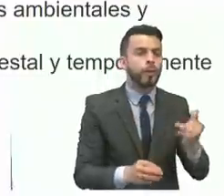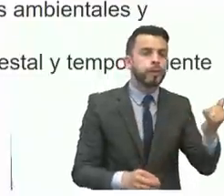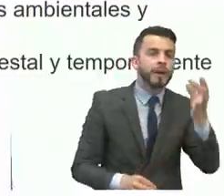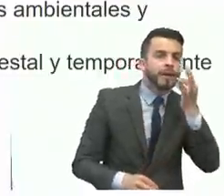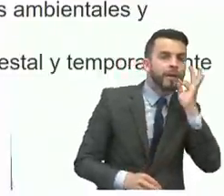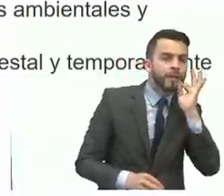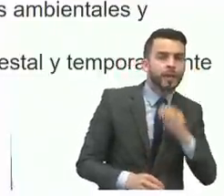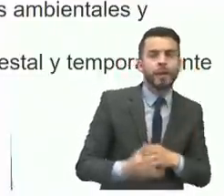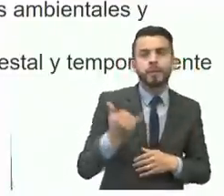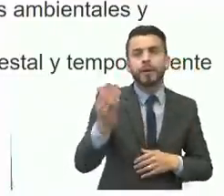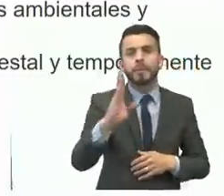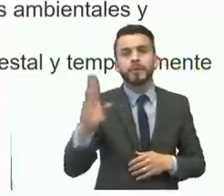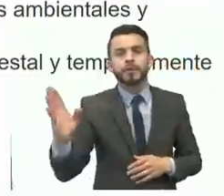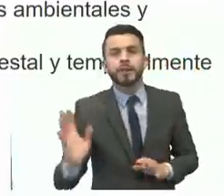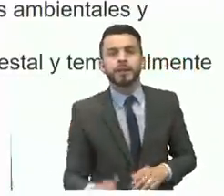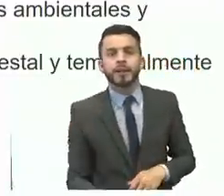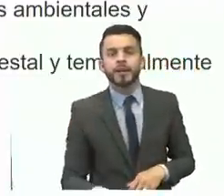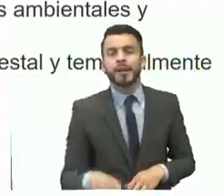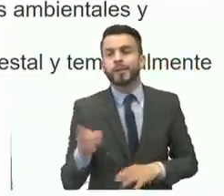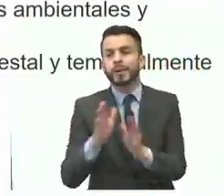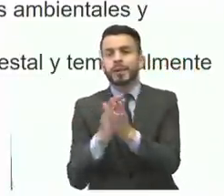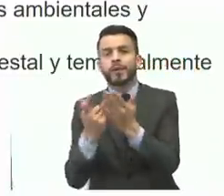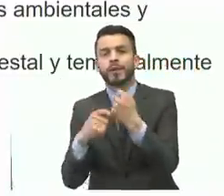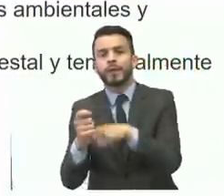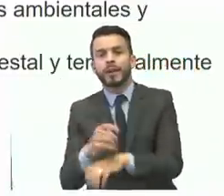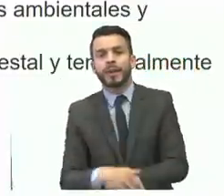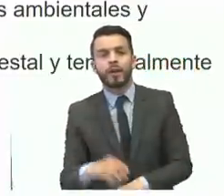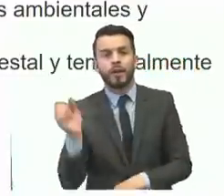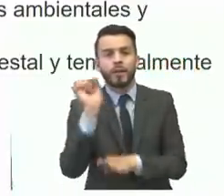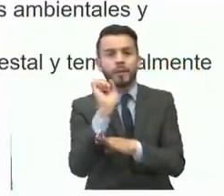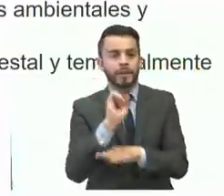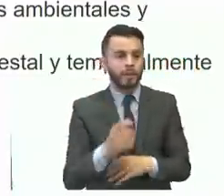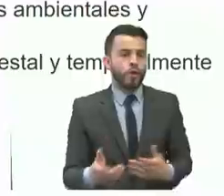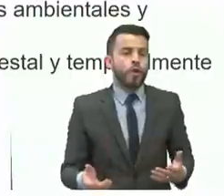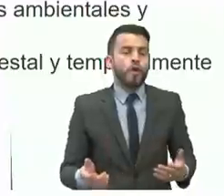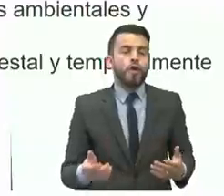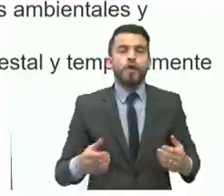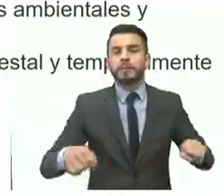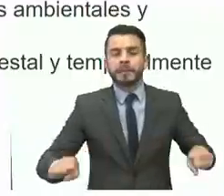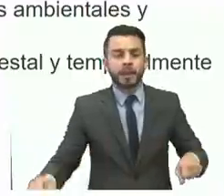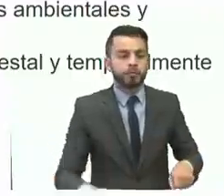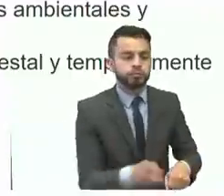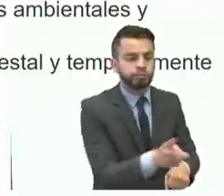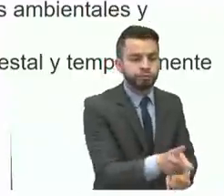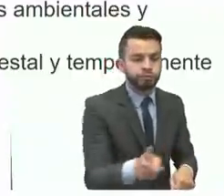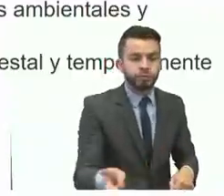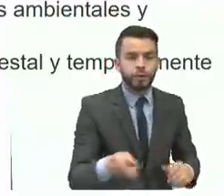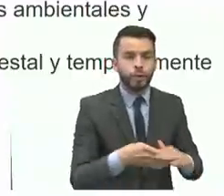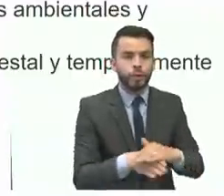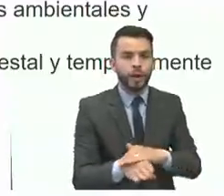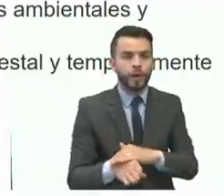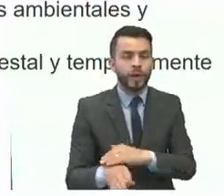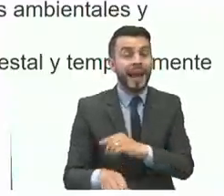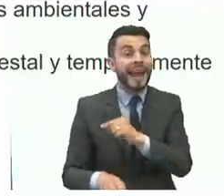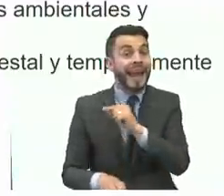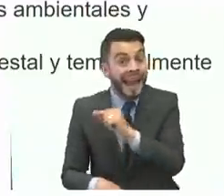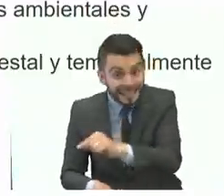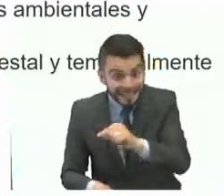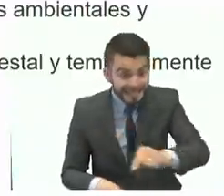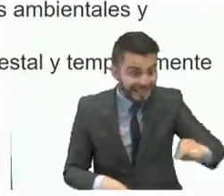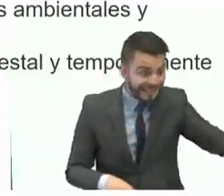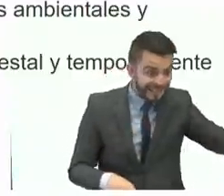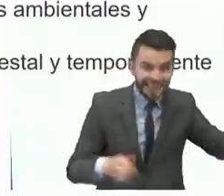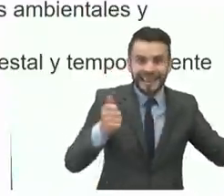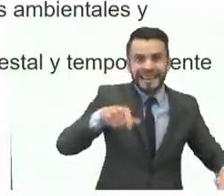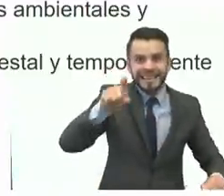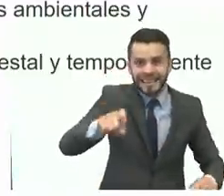la librería, el cicloparqueadero. Eso necesita un sitio. ¿Dónde vamos a hacer eso? Esos sitios son las 16 nuevas plazas alamedas que